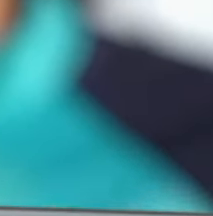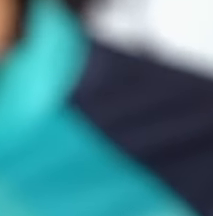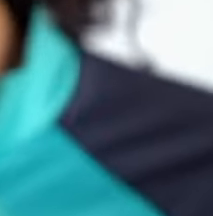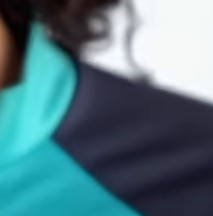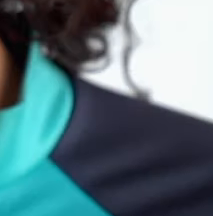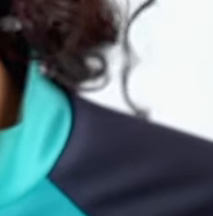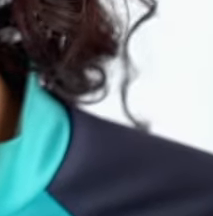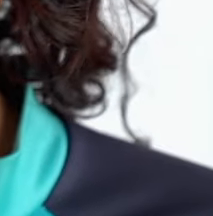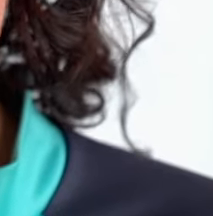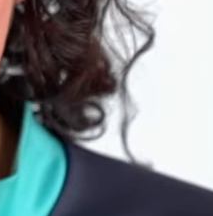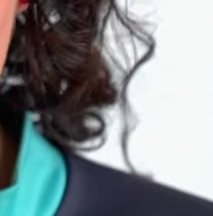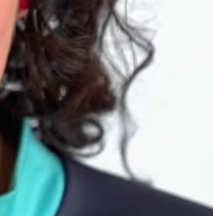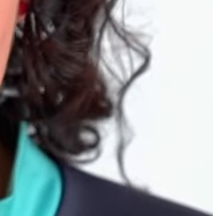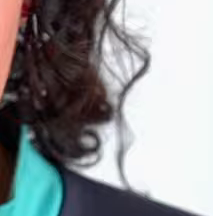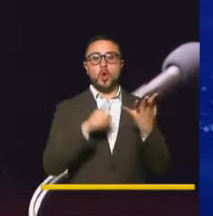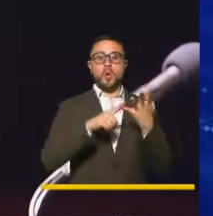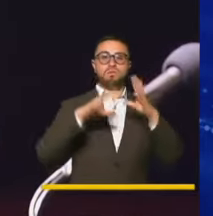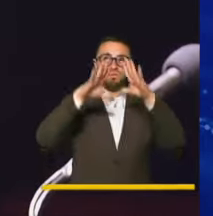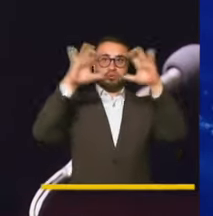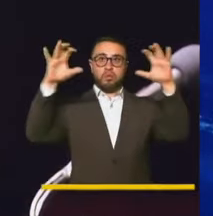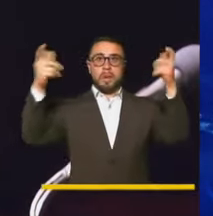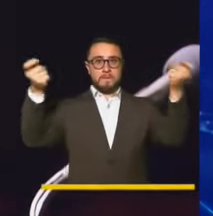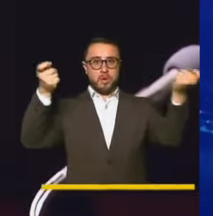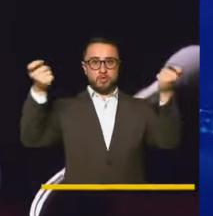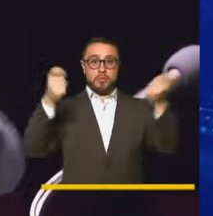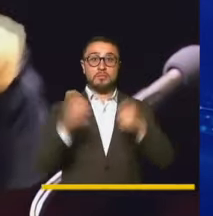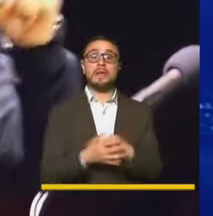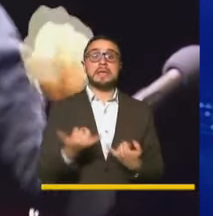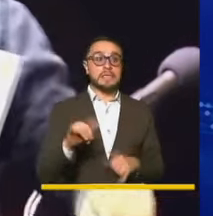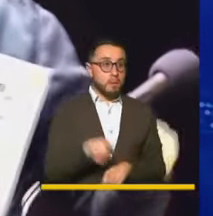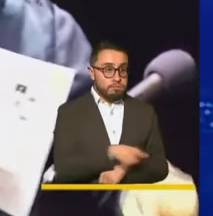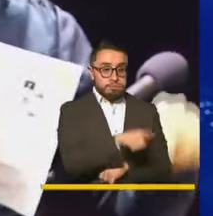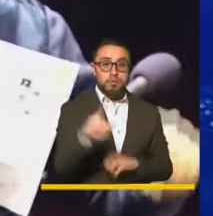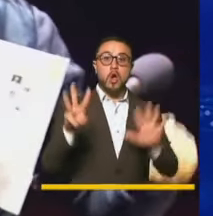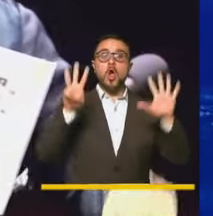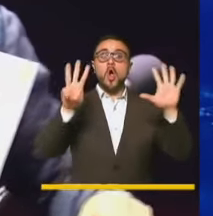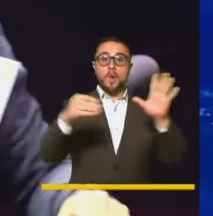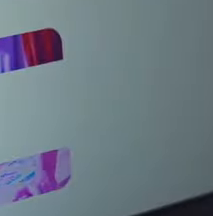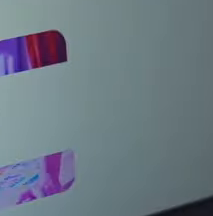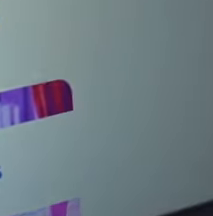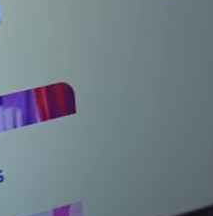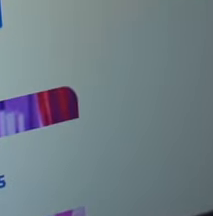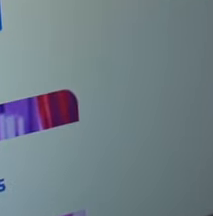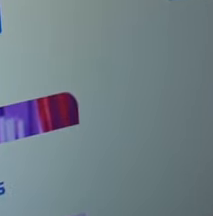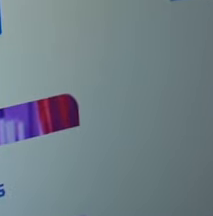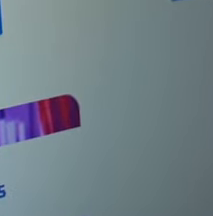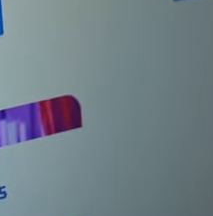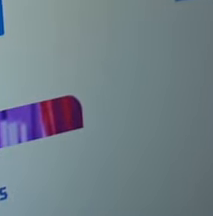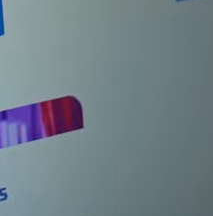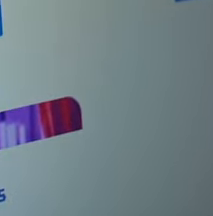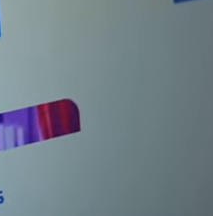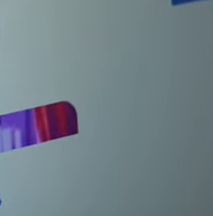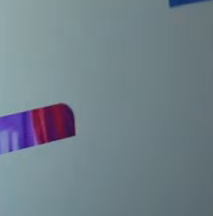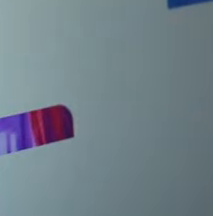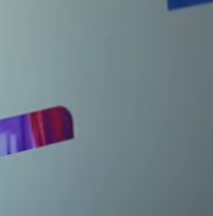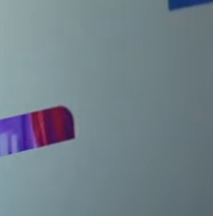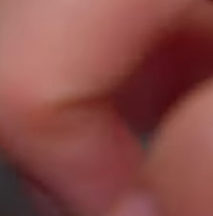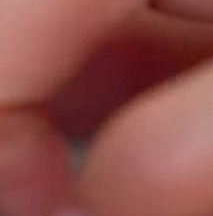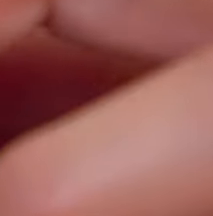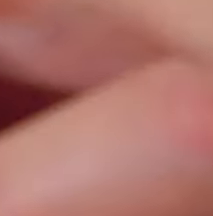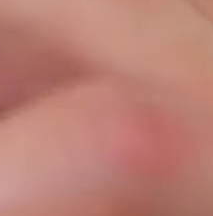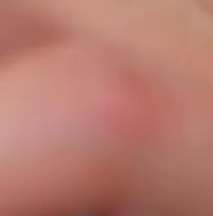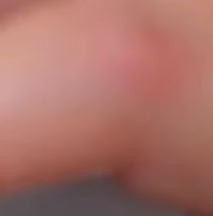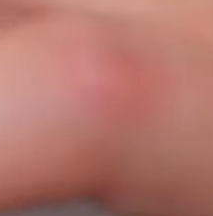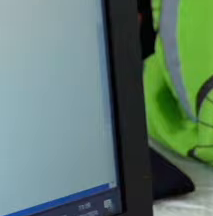o manejo de la nube. Ya tenemos 8.000 personas formándose aquí en Soacha. Ahí cualquier persona se puede